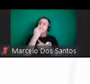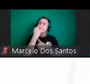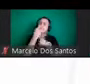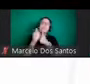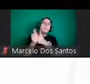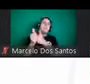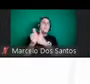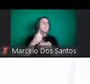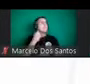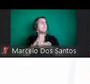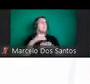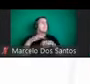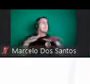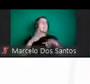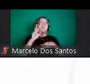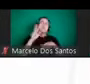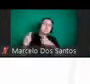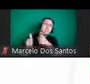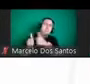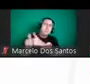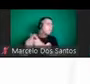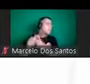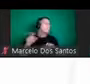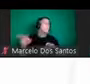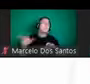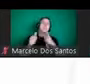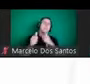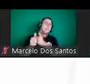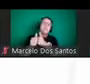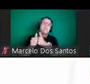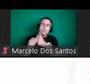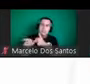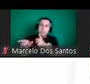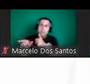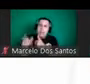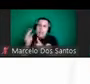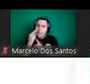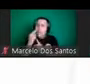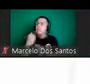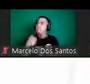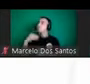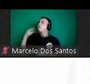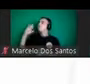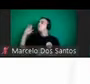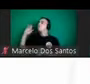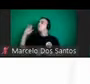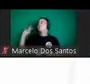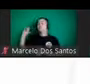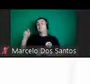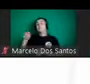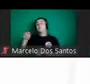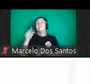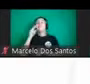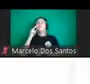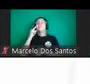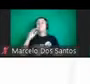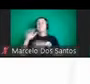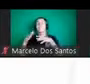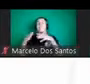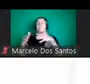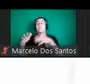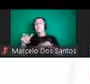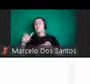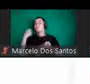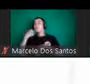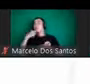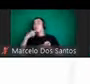persona externa. De repente ya en este rol de seguimiento generalmente son los compañeros, por ejemplo, del área de recursos humanos,